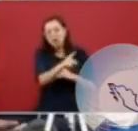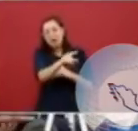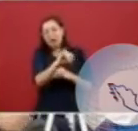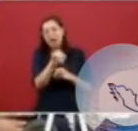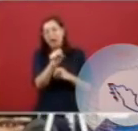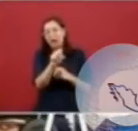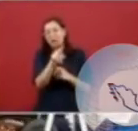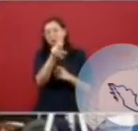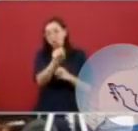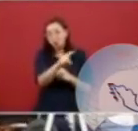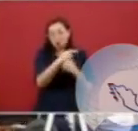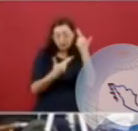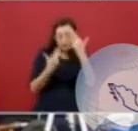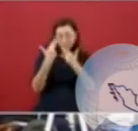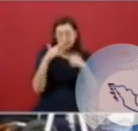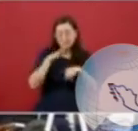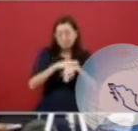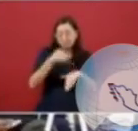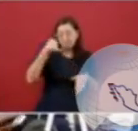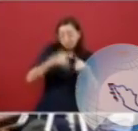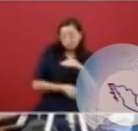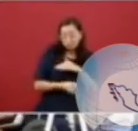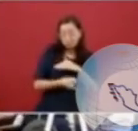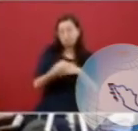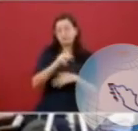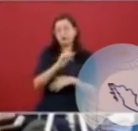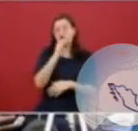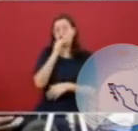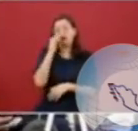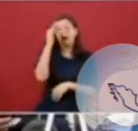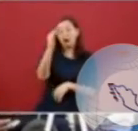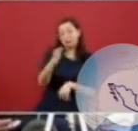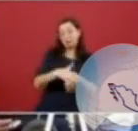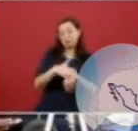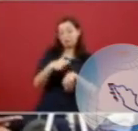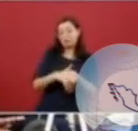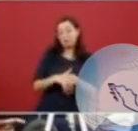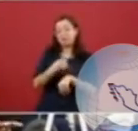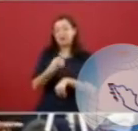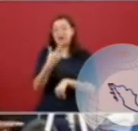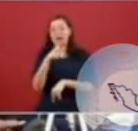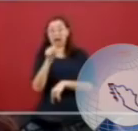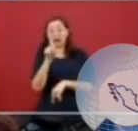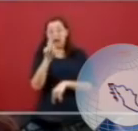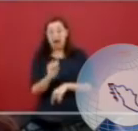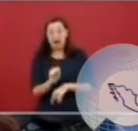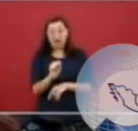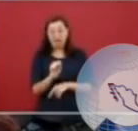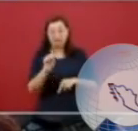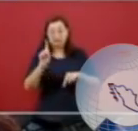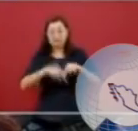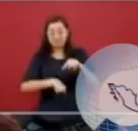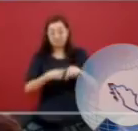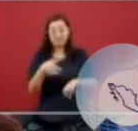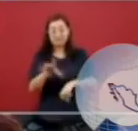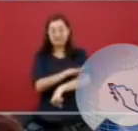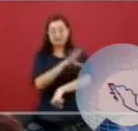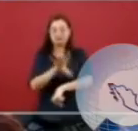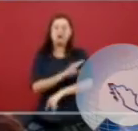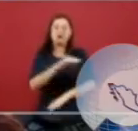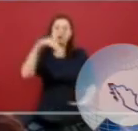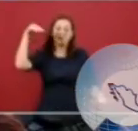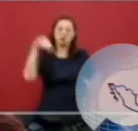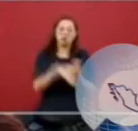y nos pudiera comentar. Hago una advertencia. Si quitamos la inversión en gas, la inversión en energía cae